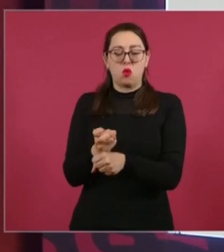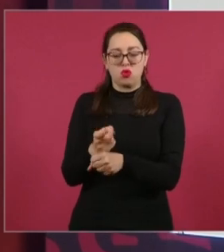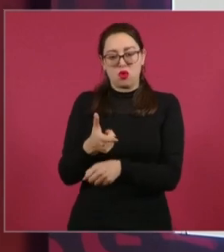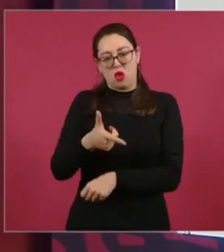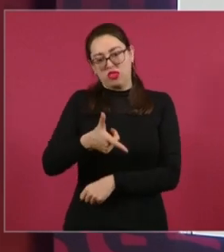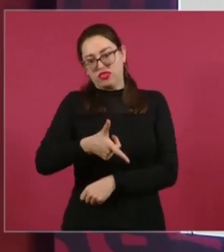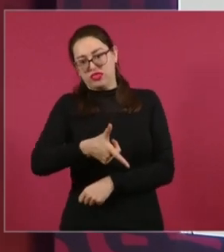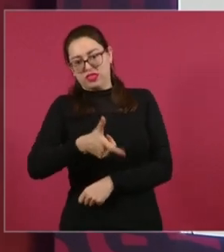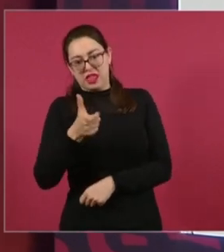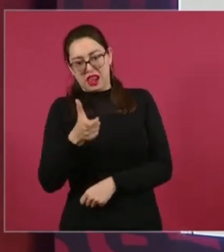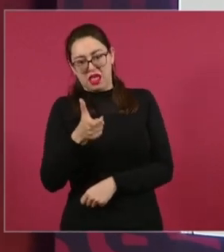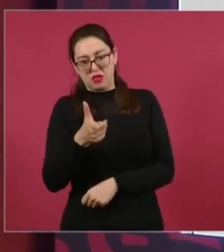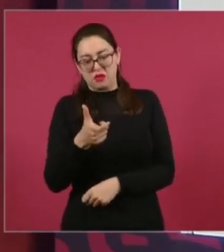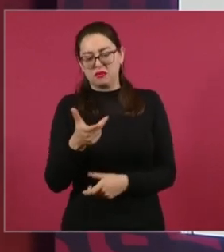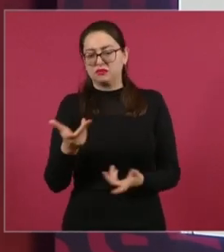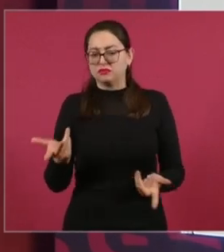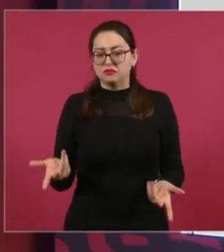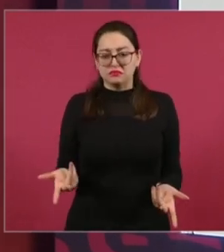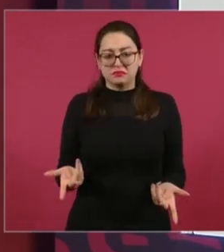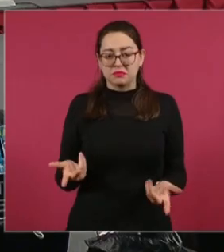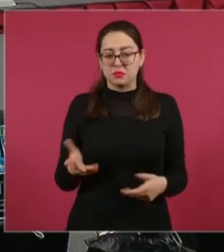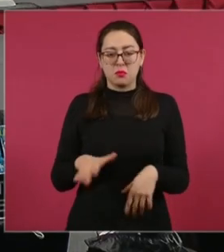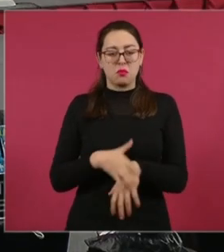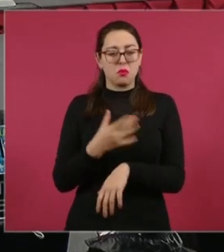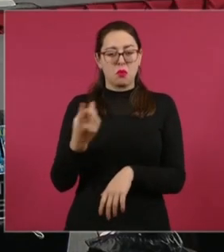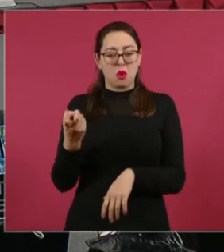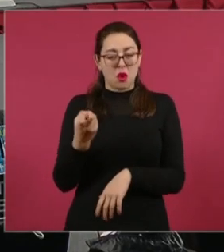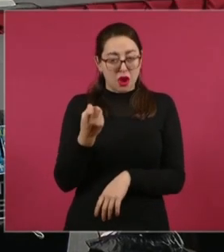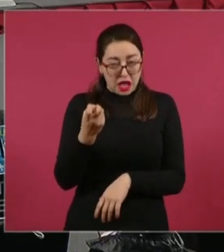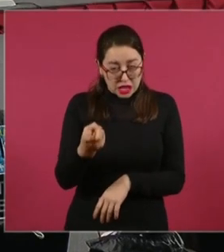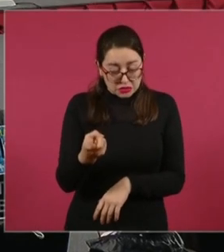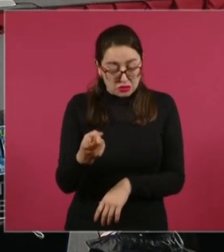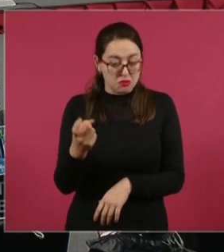que consideraba que era un tema político, político,